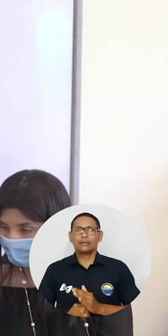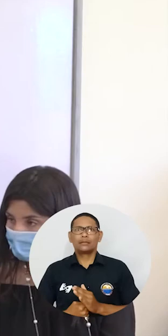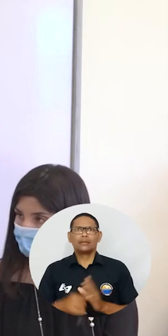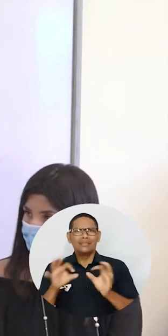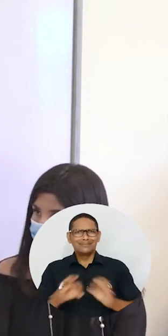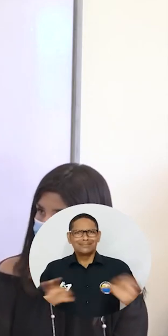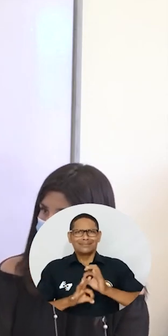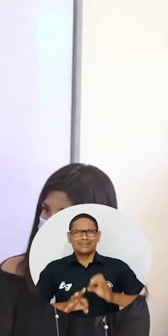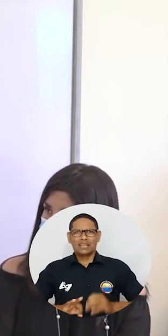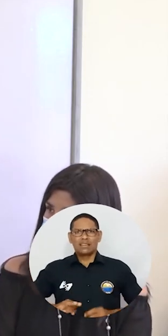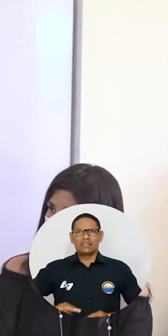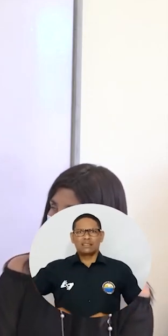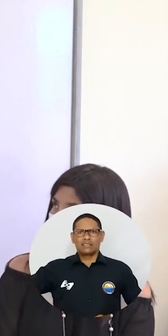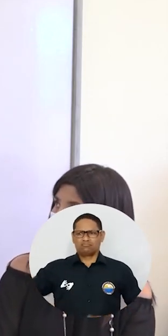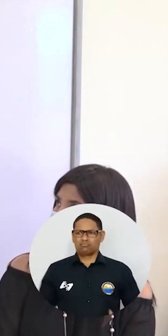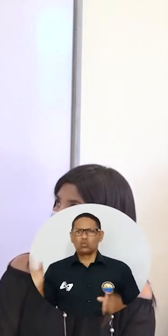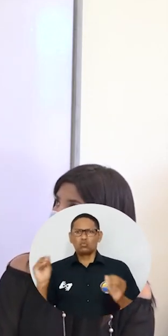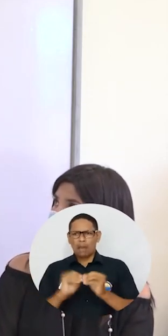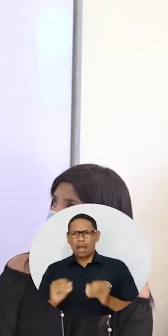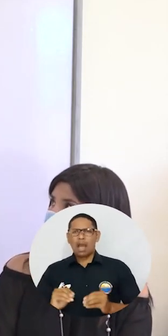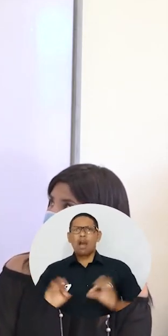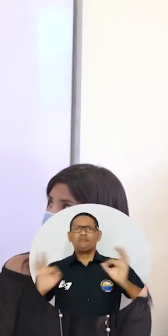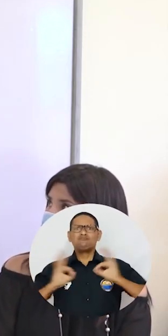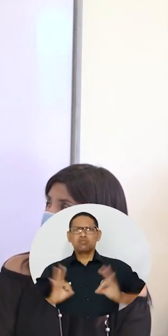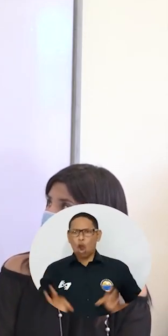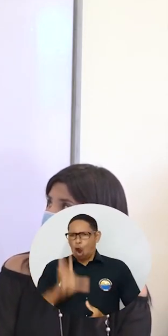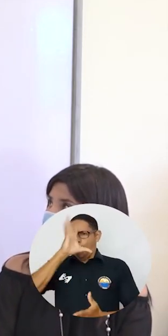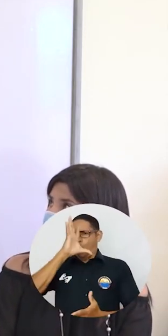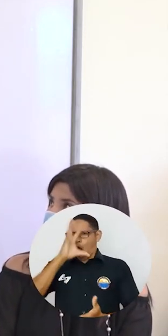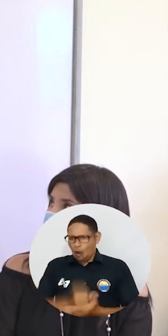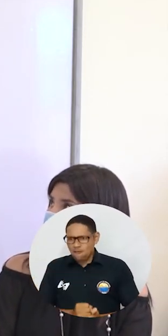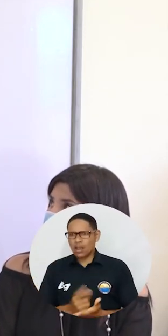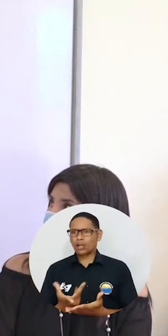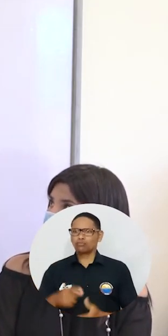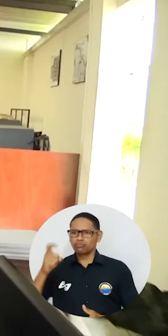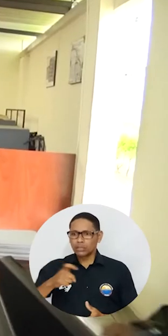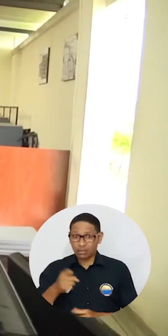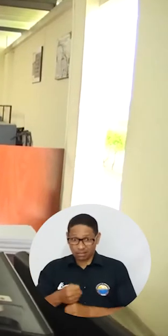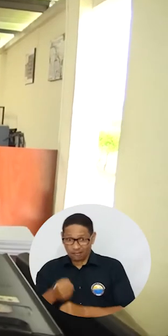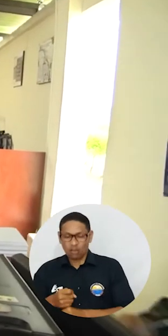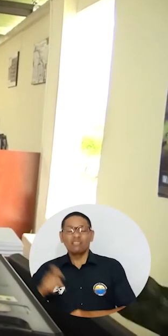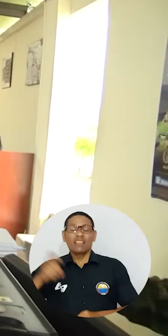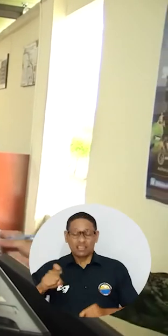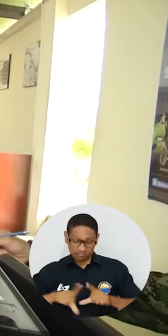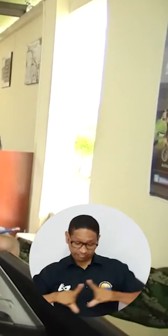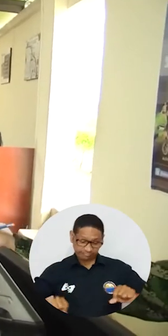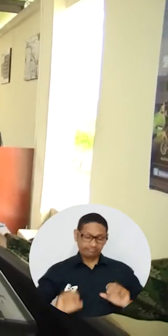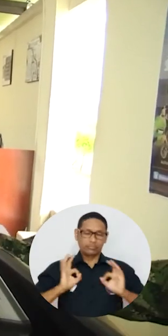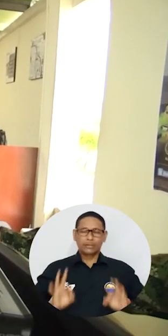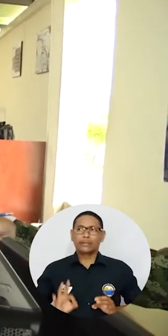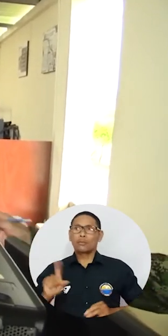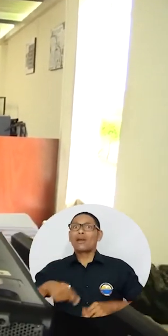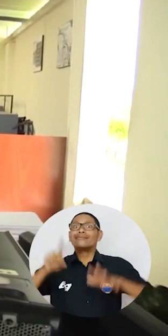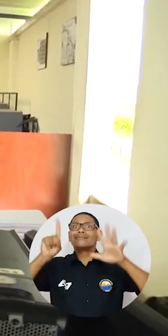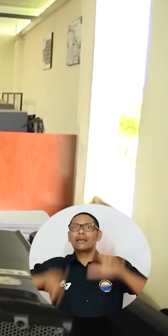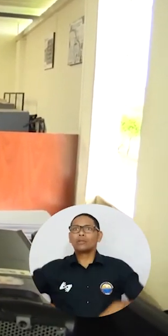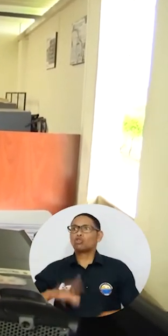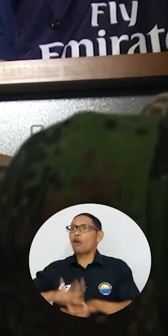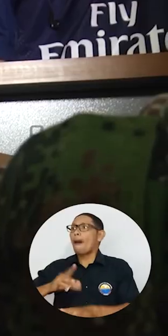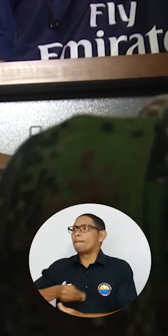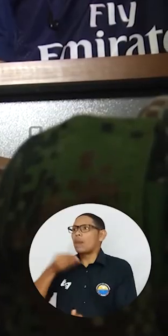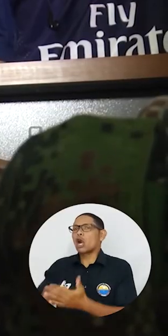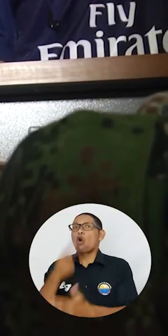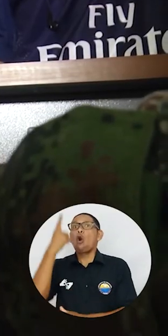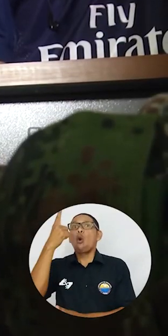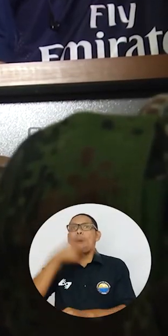vez el servicio militar obligatorio. Ese papel no puede ser requisito para conseguir un trabajo. Y entonces, una vez te la dan, tienes 6 meses para